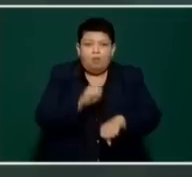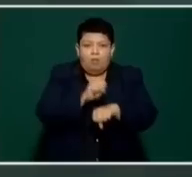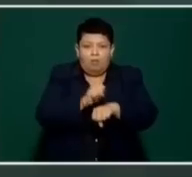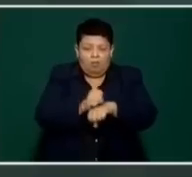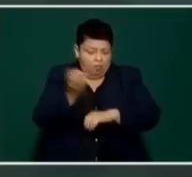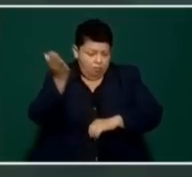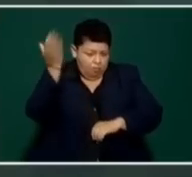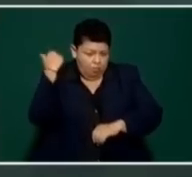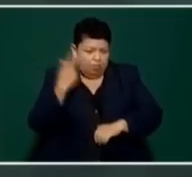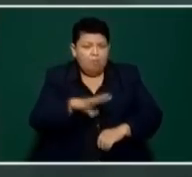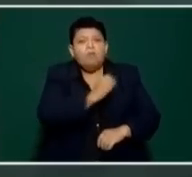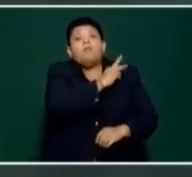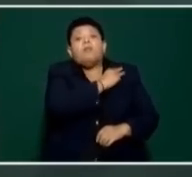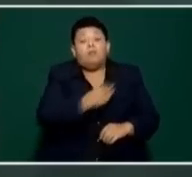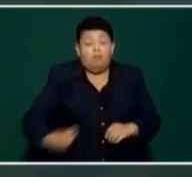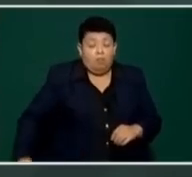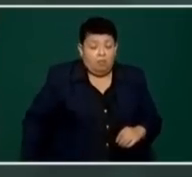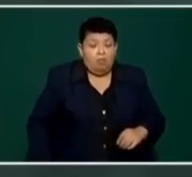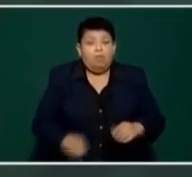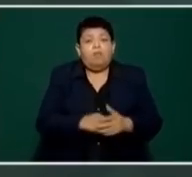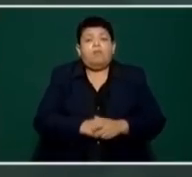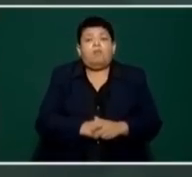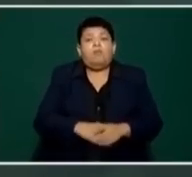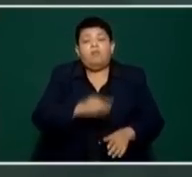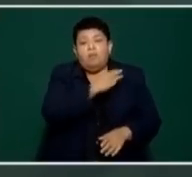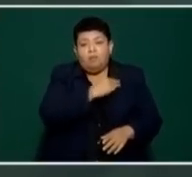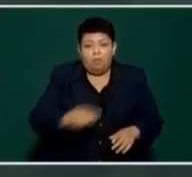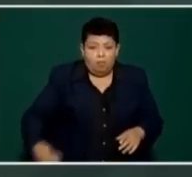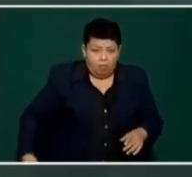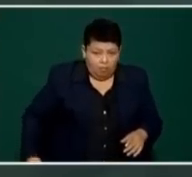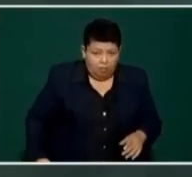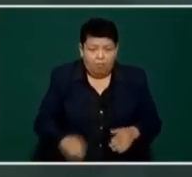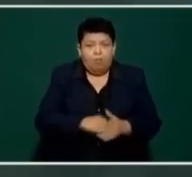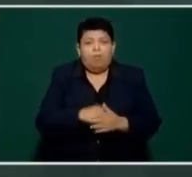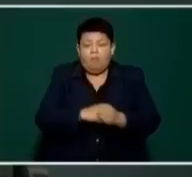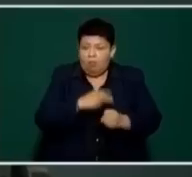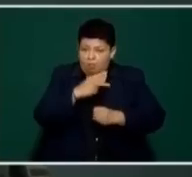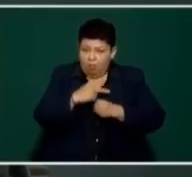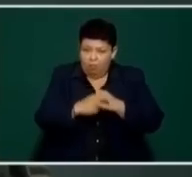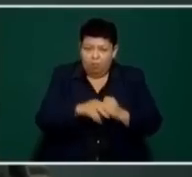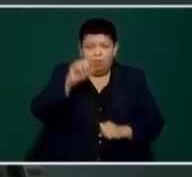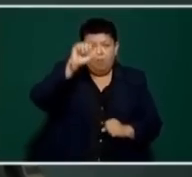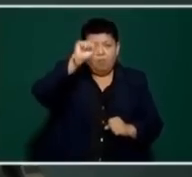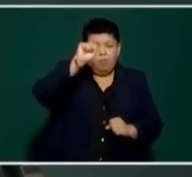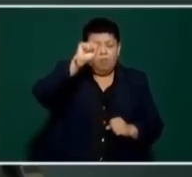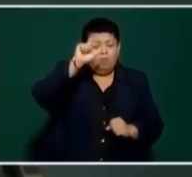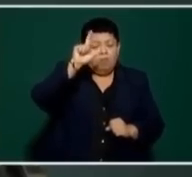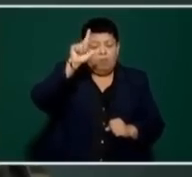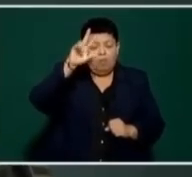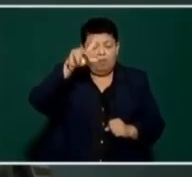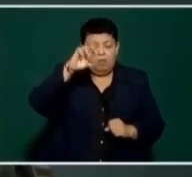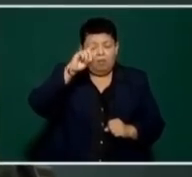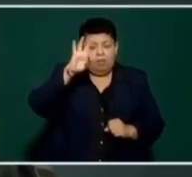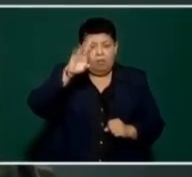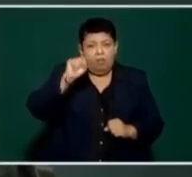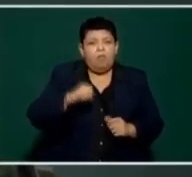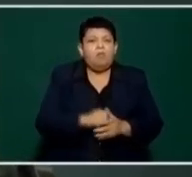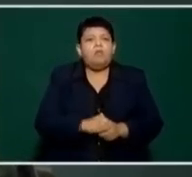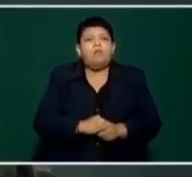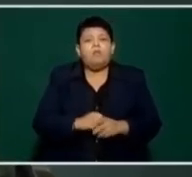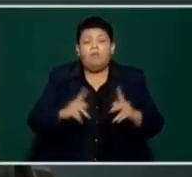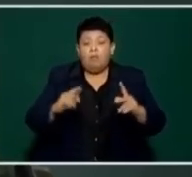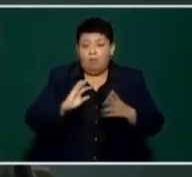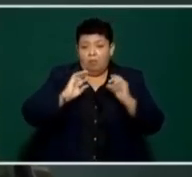estuvo el señor presidente con el presidente de El Salvador ahí en Tapachula, en un vivero que